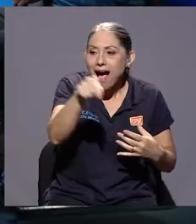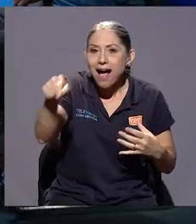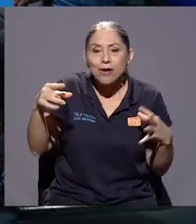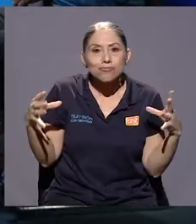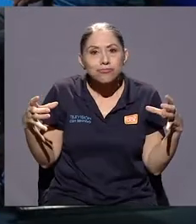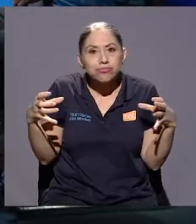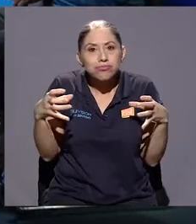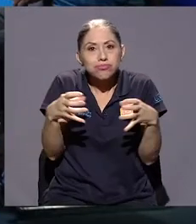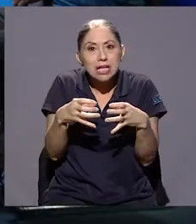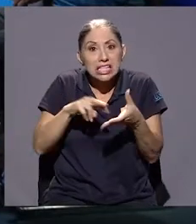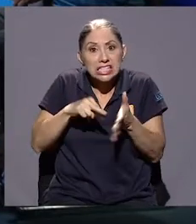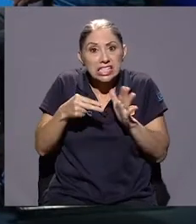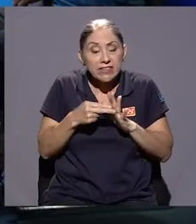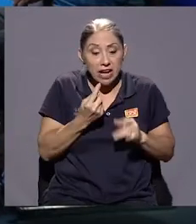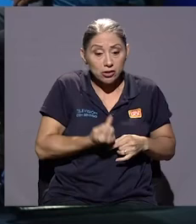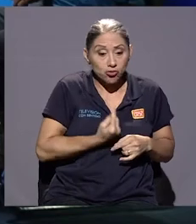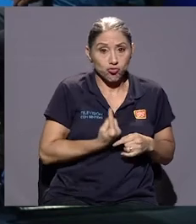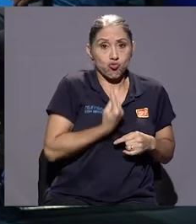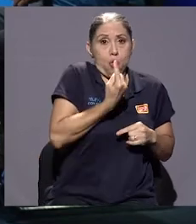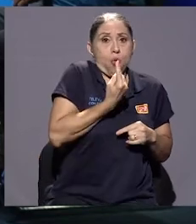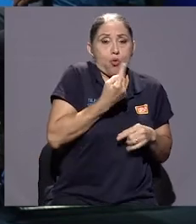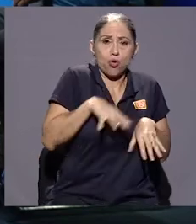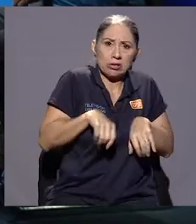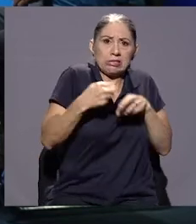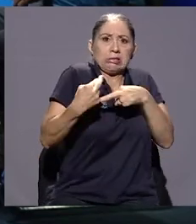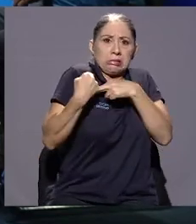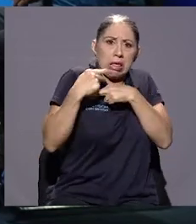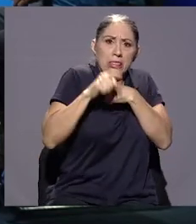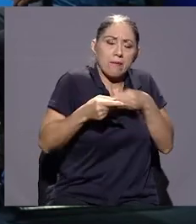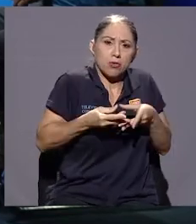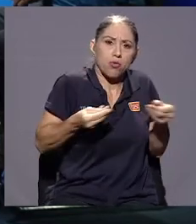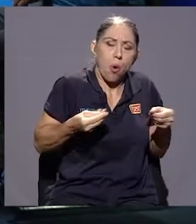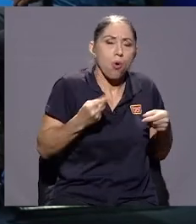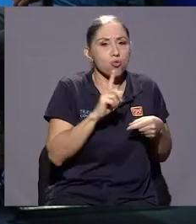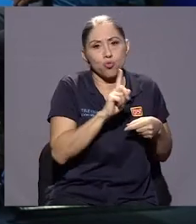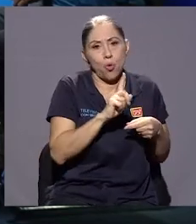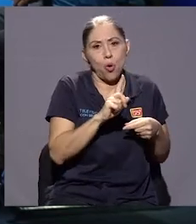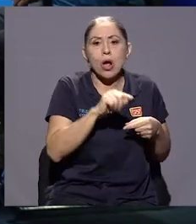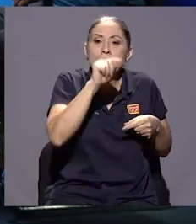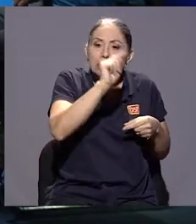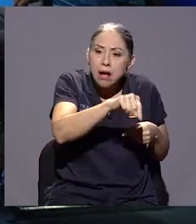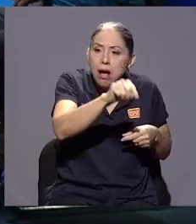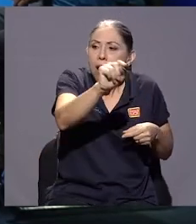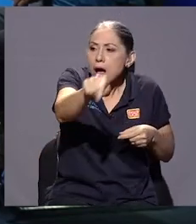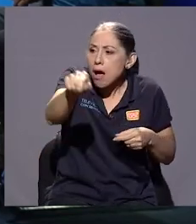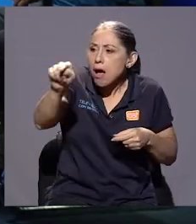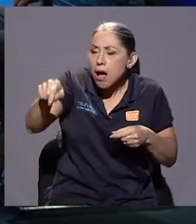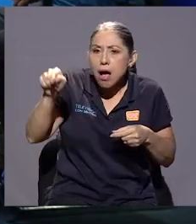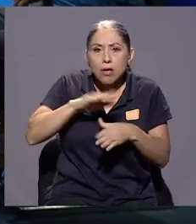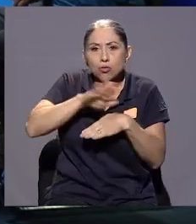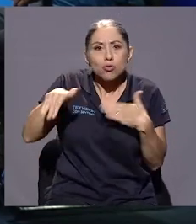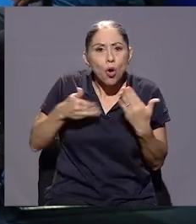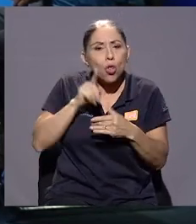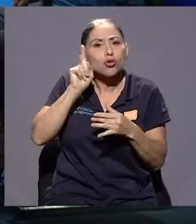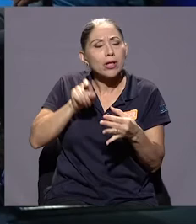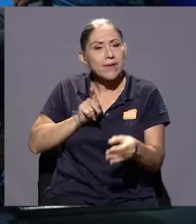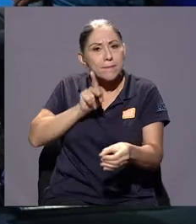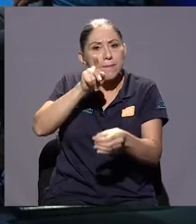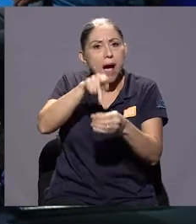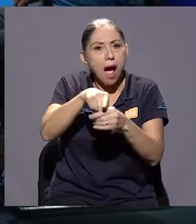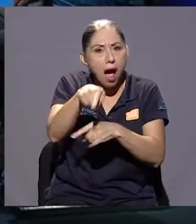repente es responsabilidad o que no tenga que resolver uno sino que el fin de cuentas estados